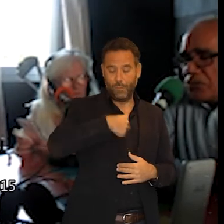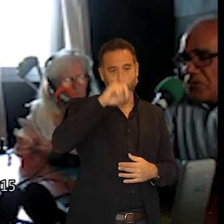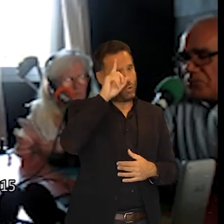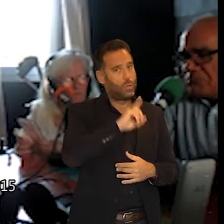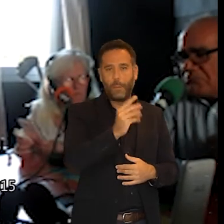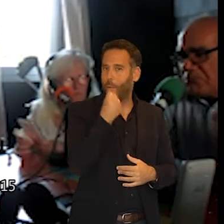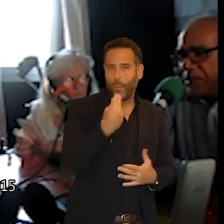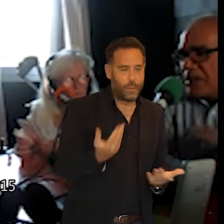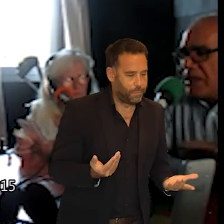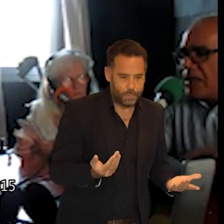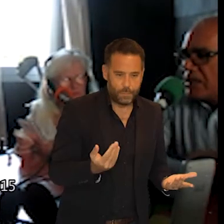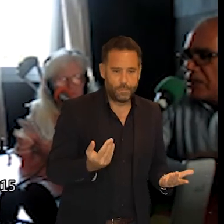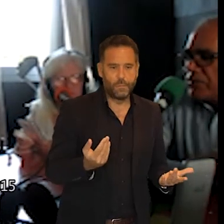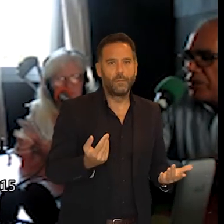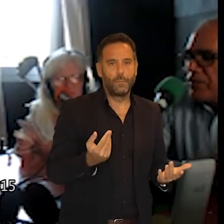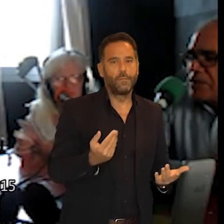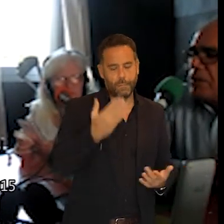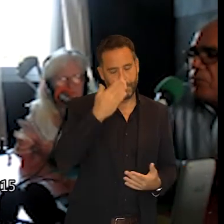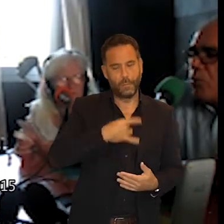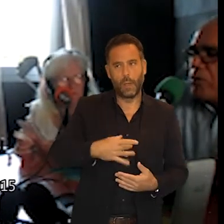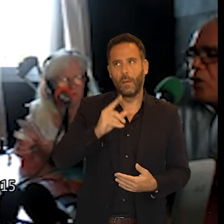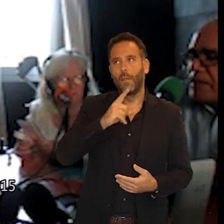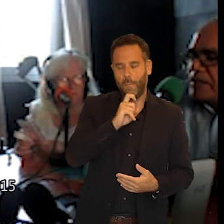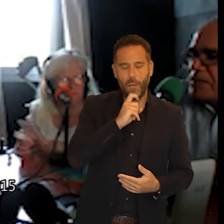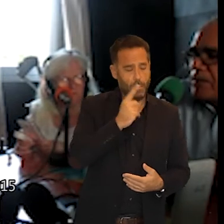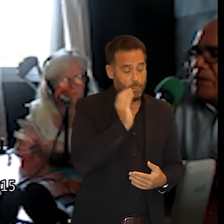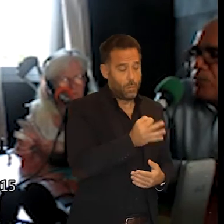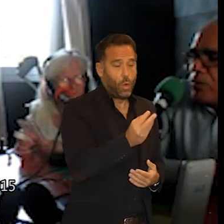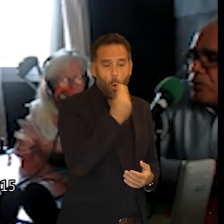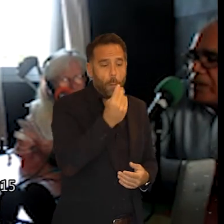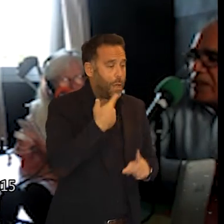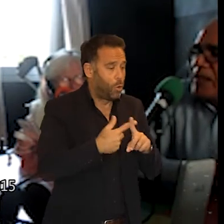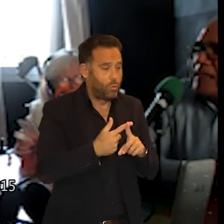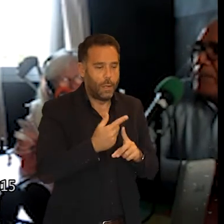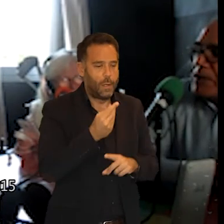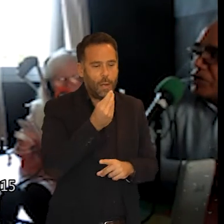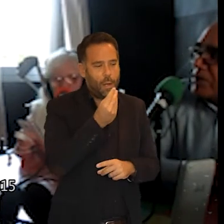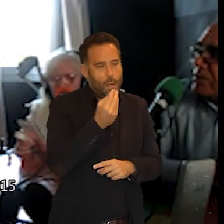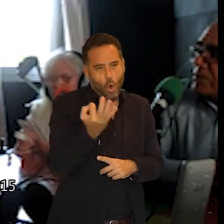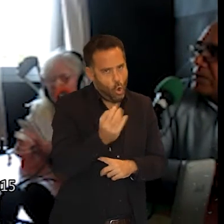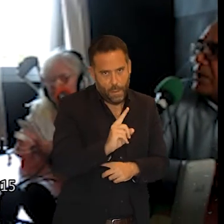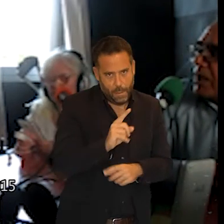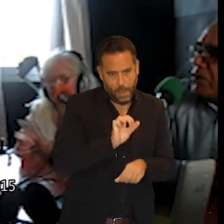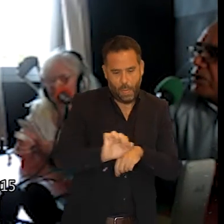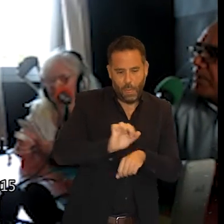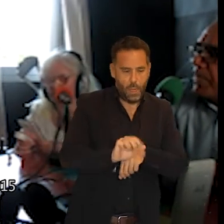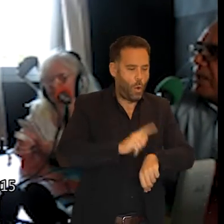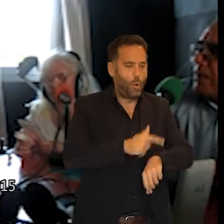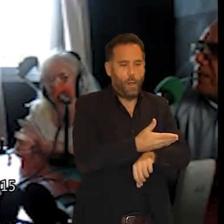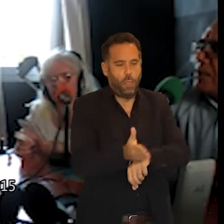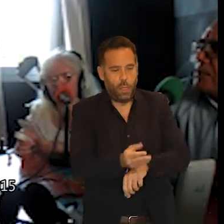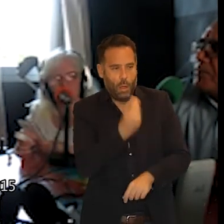comer. Uh-huh. Es difícil. Comemos cosas que no deberíamos comer. Uh-huh. A deshora